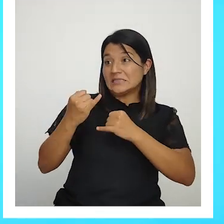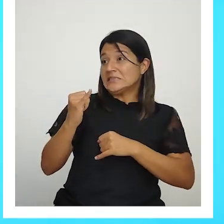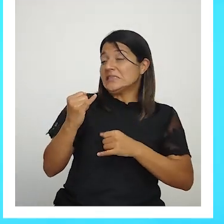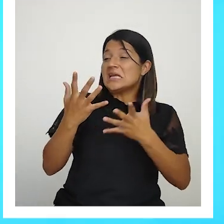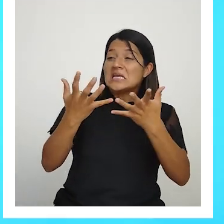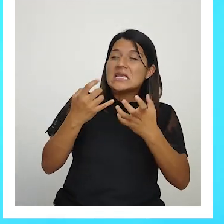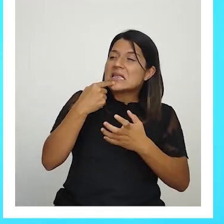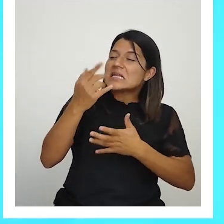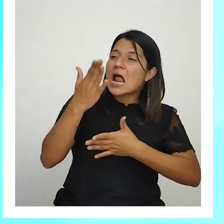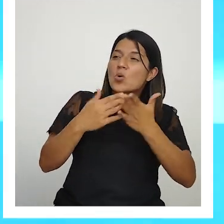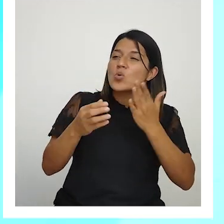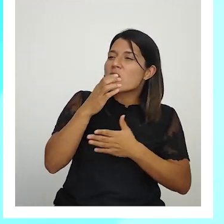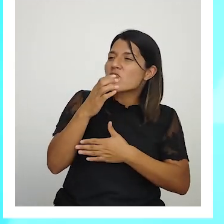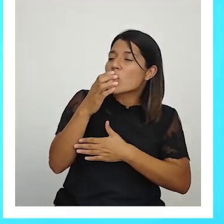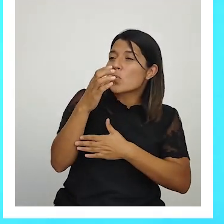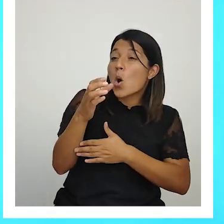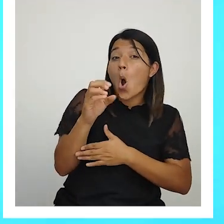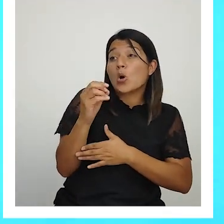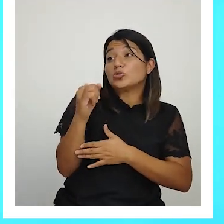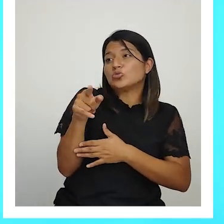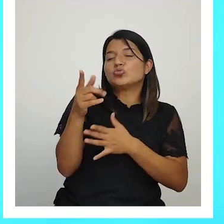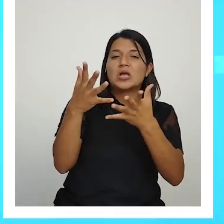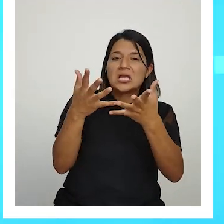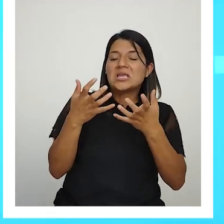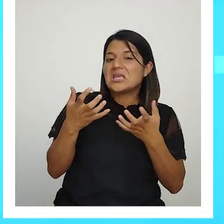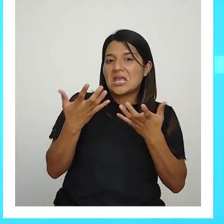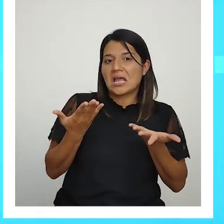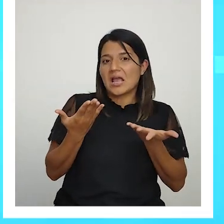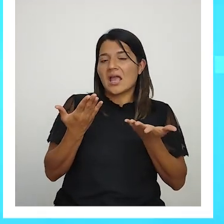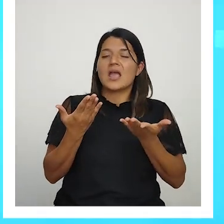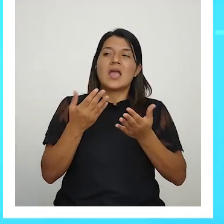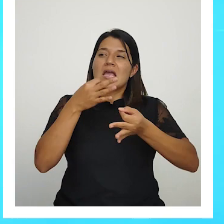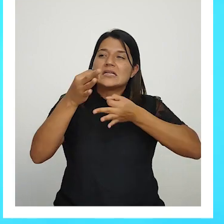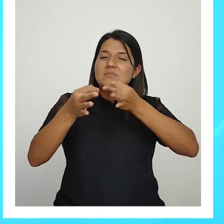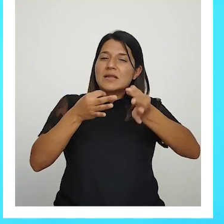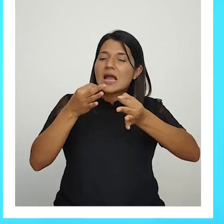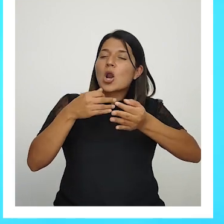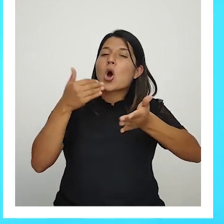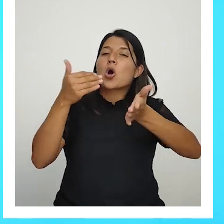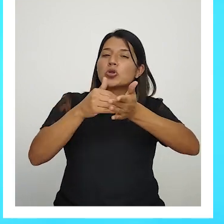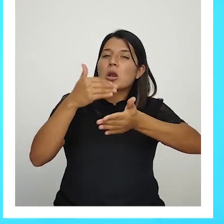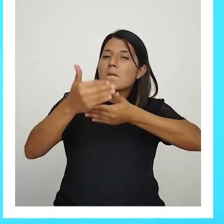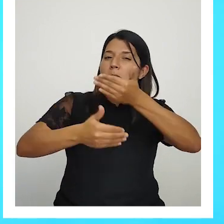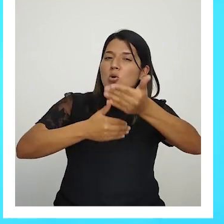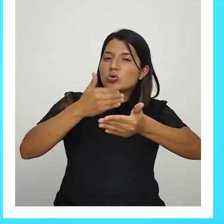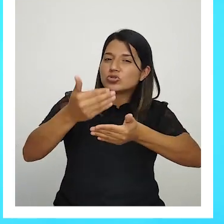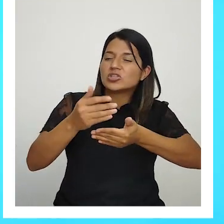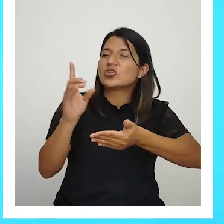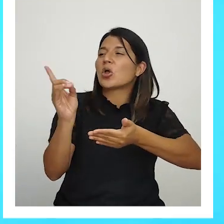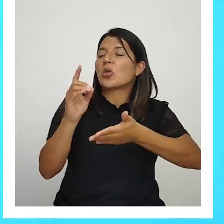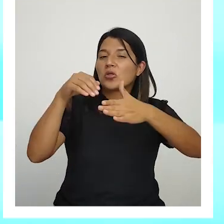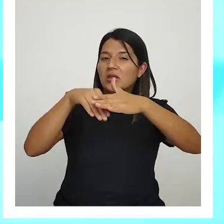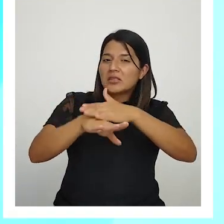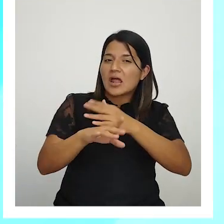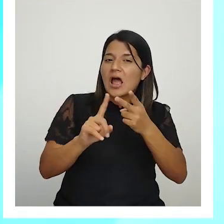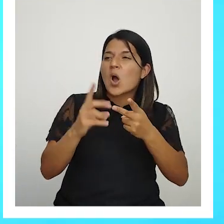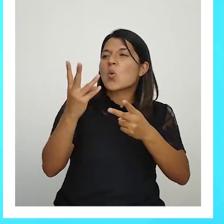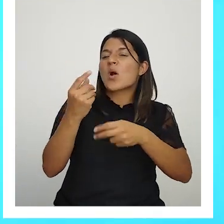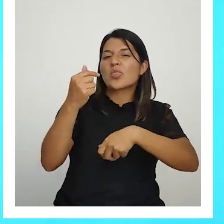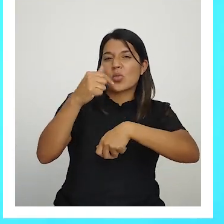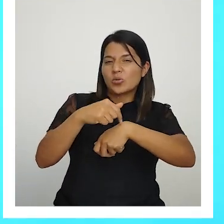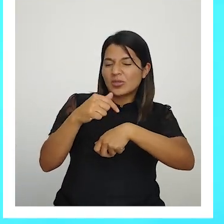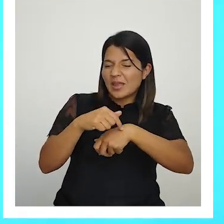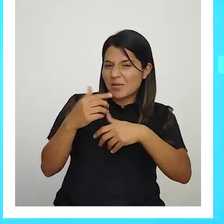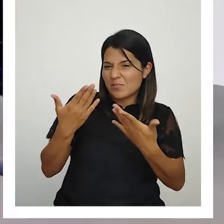alguna recomendación adicional o si usted quiere repasar alguno de los pasos en el proceso, ¿verdad? ¿Dónde debemos ingresar? ¿Cuánto tiempo